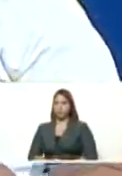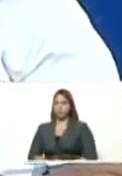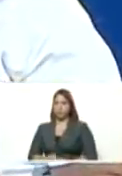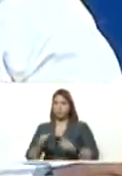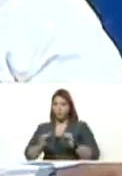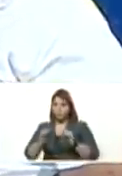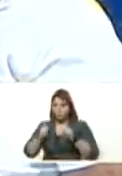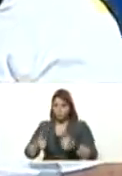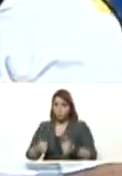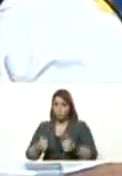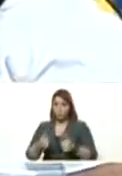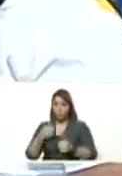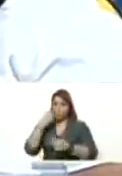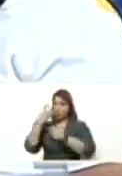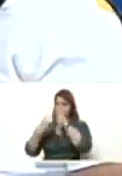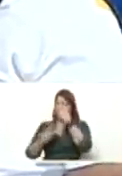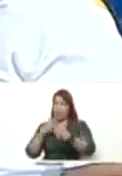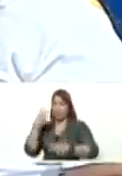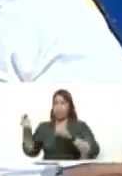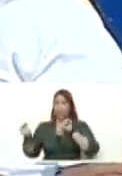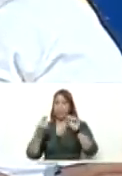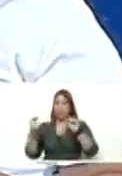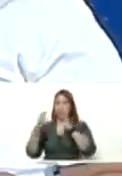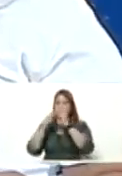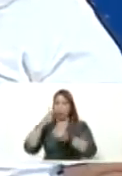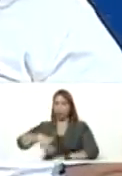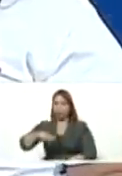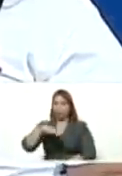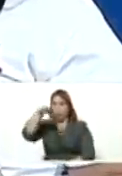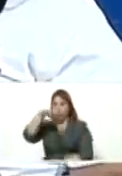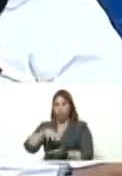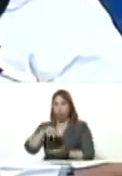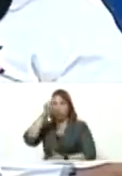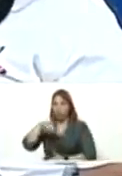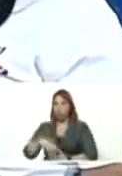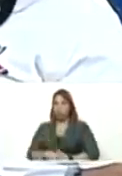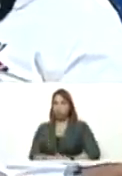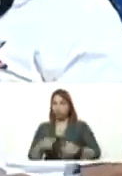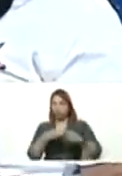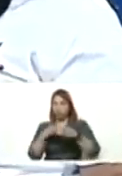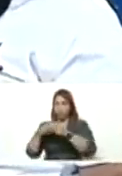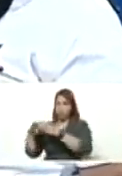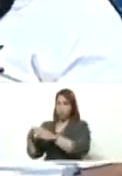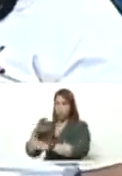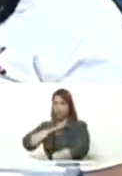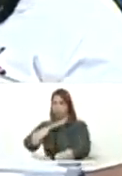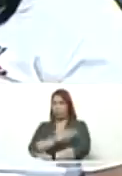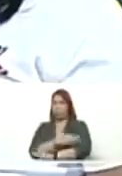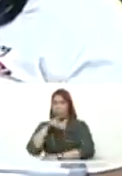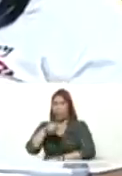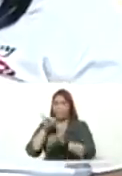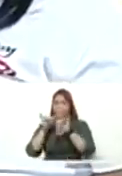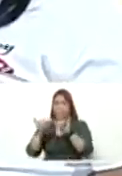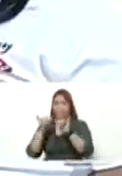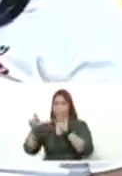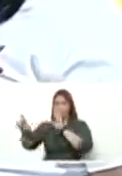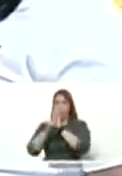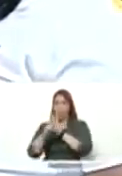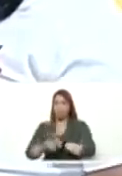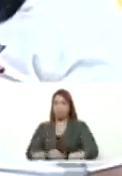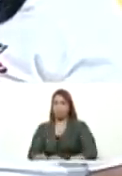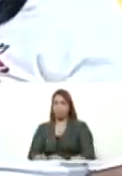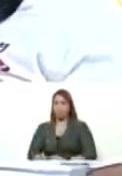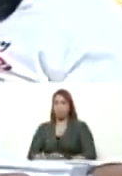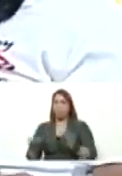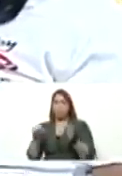Comenzar esa gira de debate en todos los estados y en todos los sectores para fortalecer allí ese reglamento,